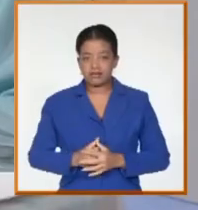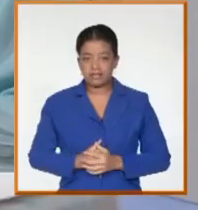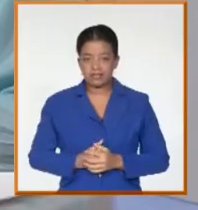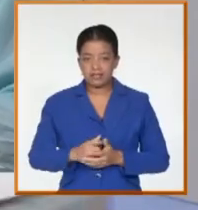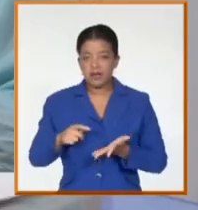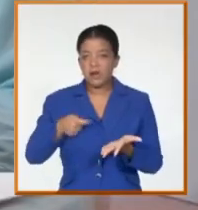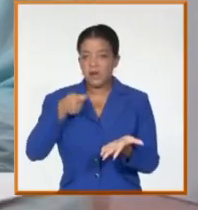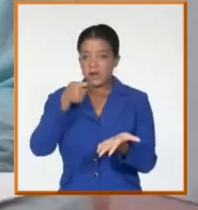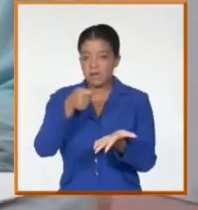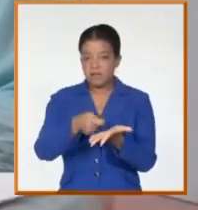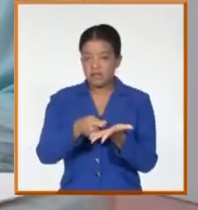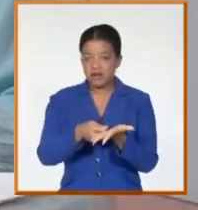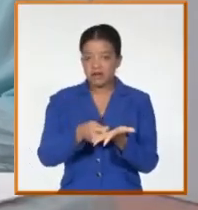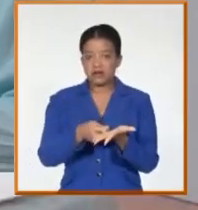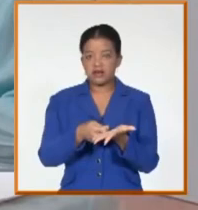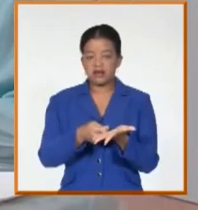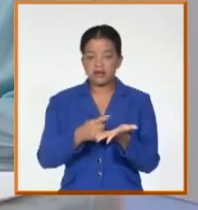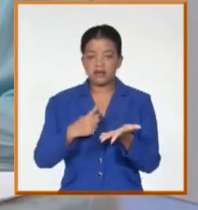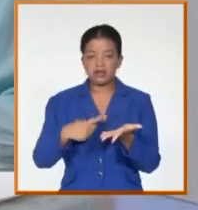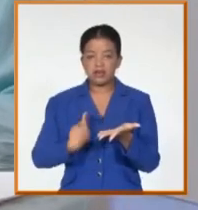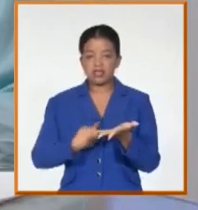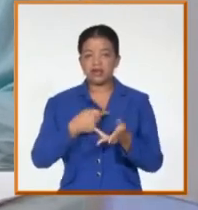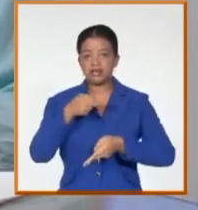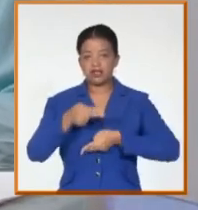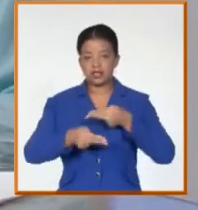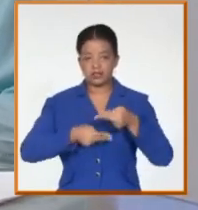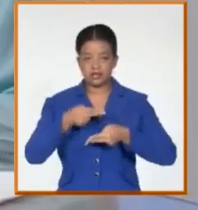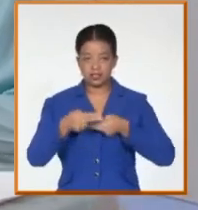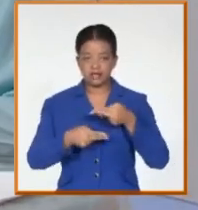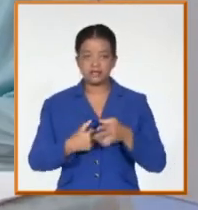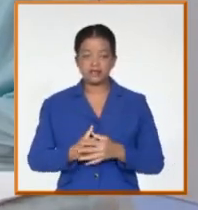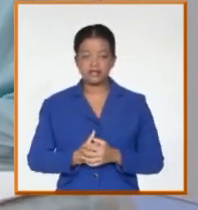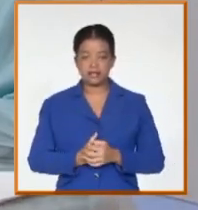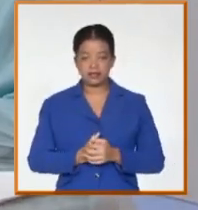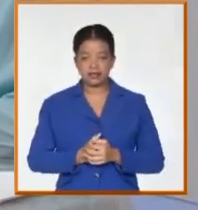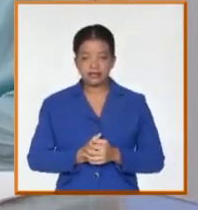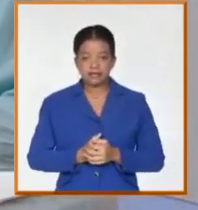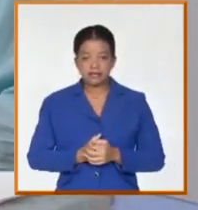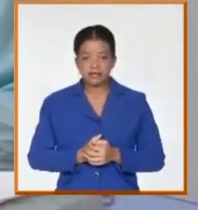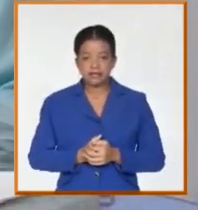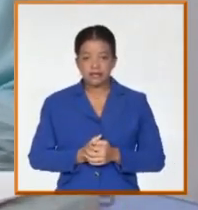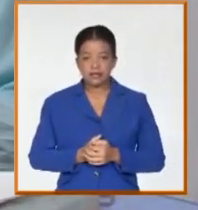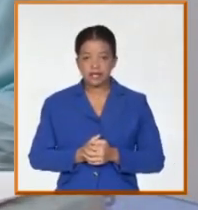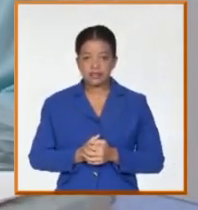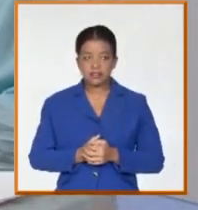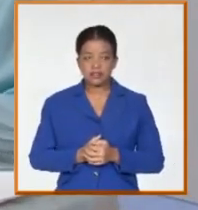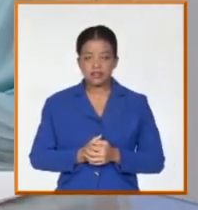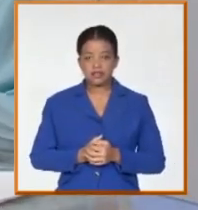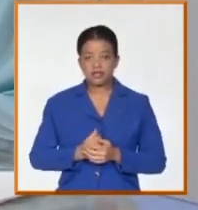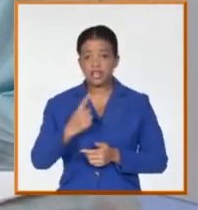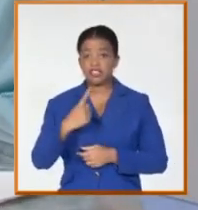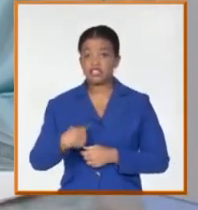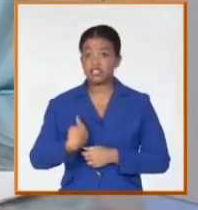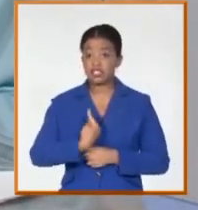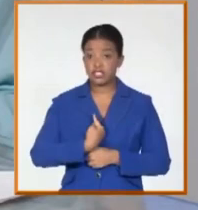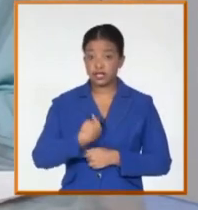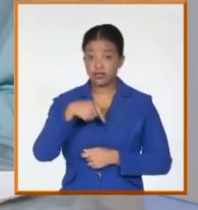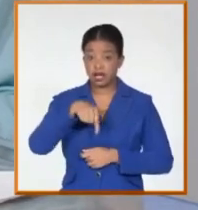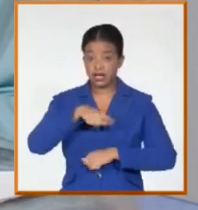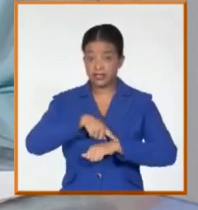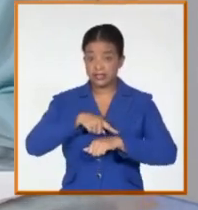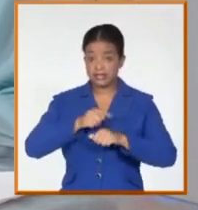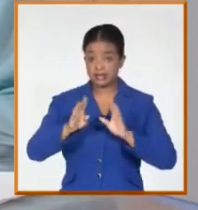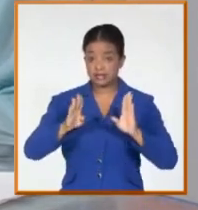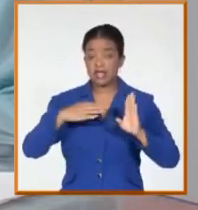como nosotros lo veníamos haciendo nosotros tenemos que decir que nosotros ya en este periodo tenemos el